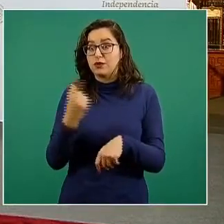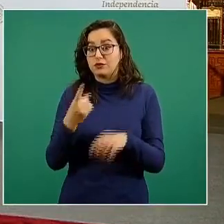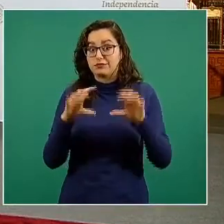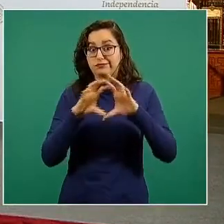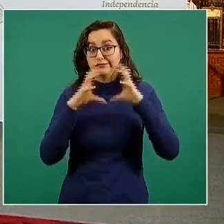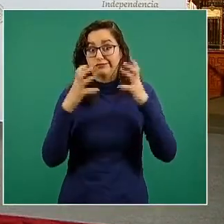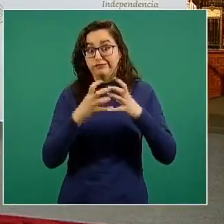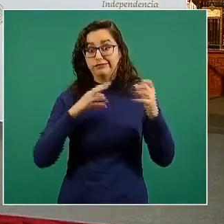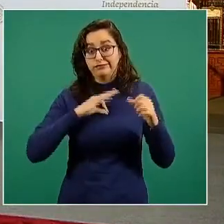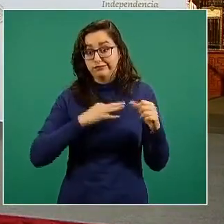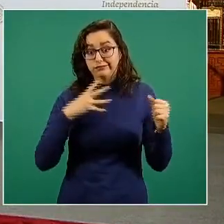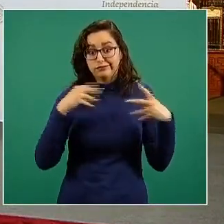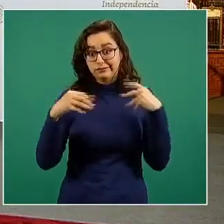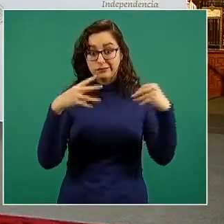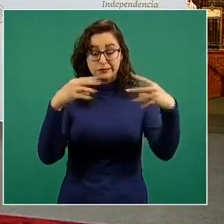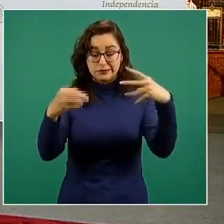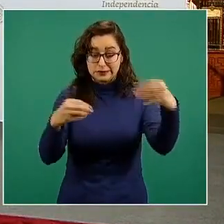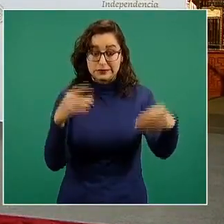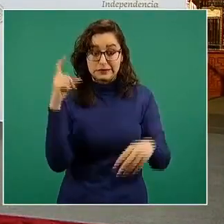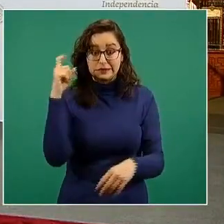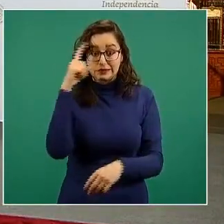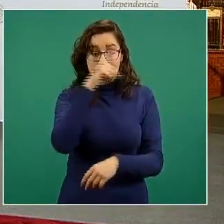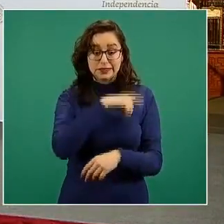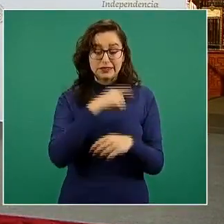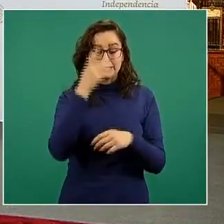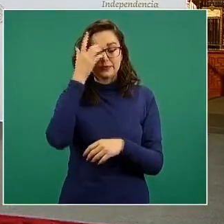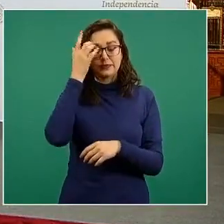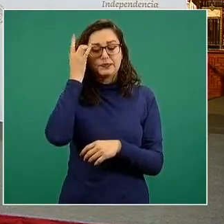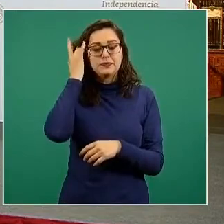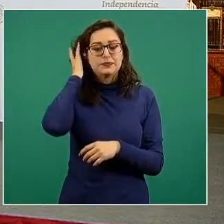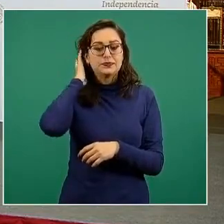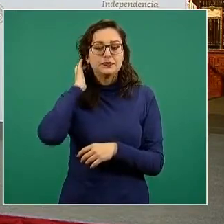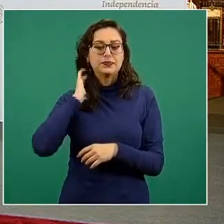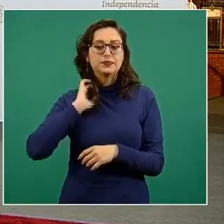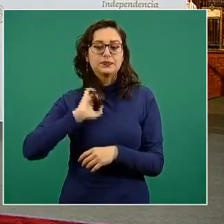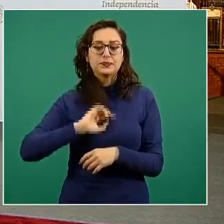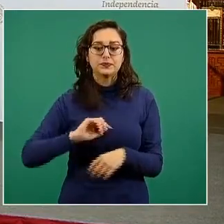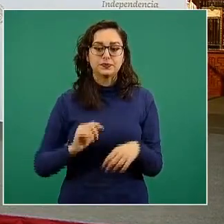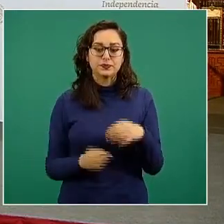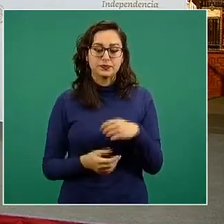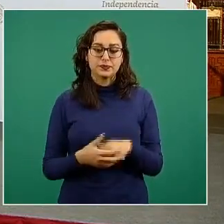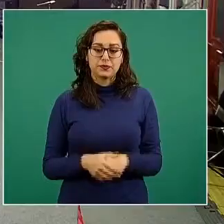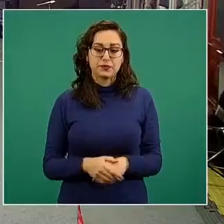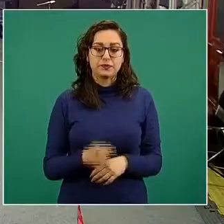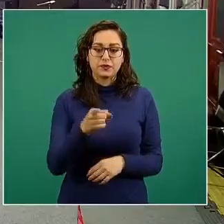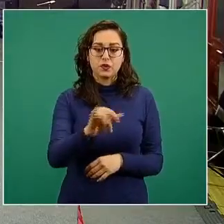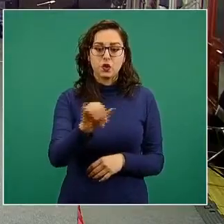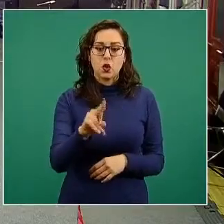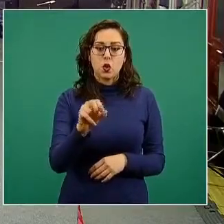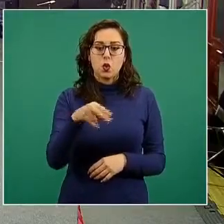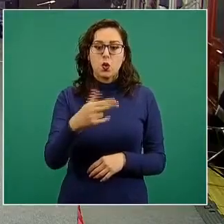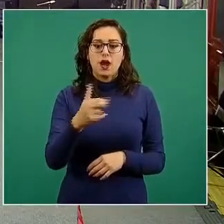epidemia. Gracias. Juan Hernández, Grupo Cantón, Periódico Basto.